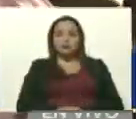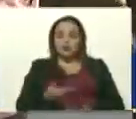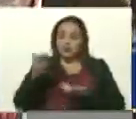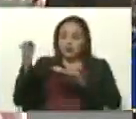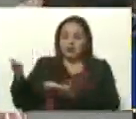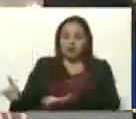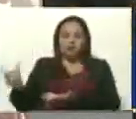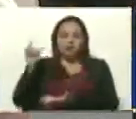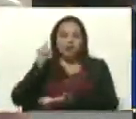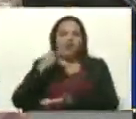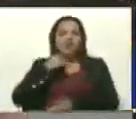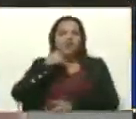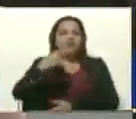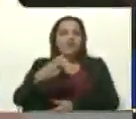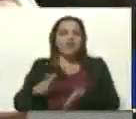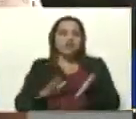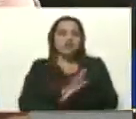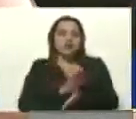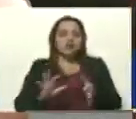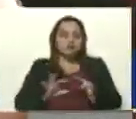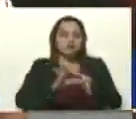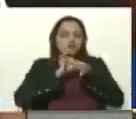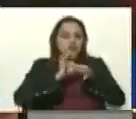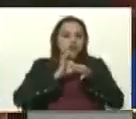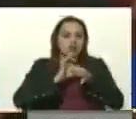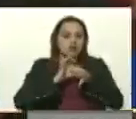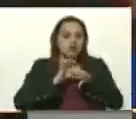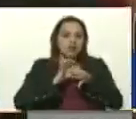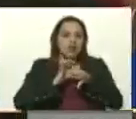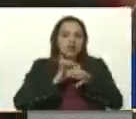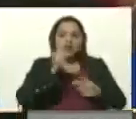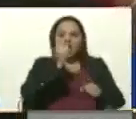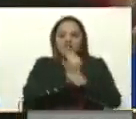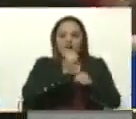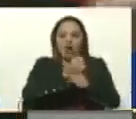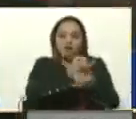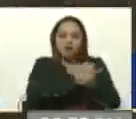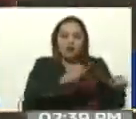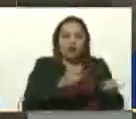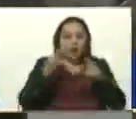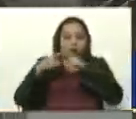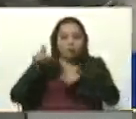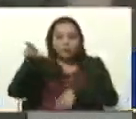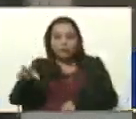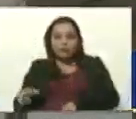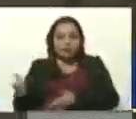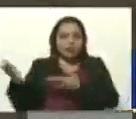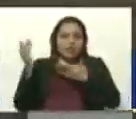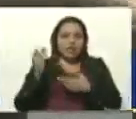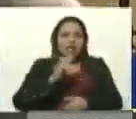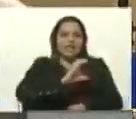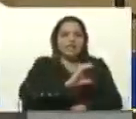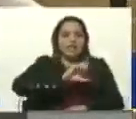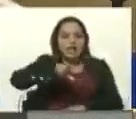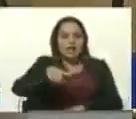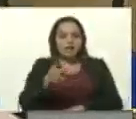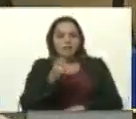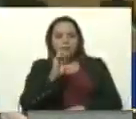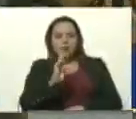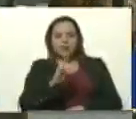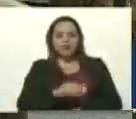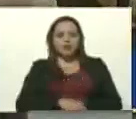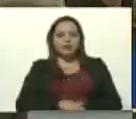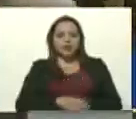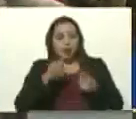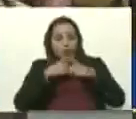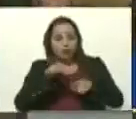presidenta, vocera Alianza Sindical Independiente, Antonio María Rodríguez, de la CGT,